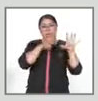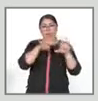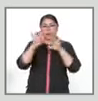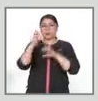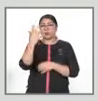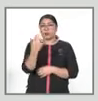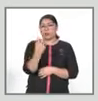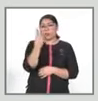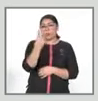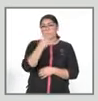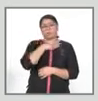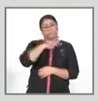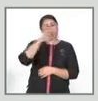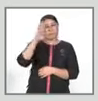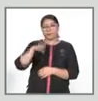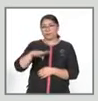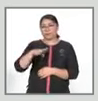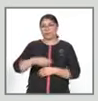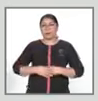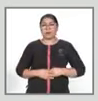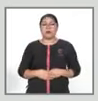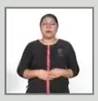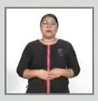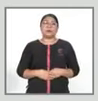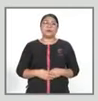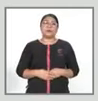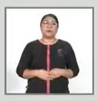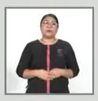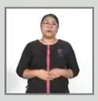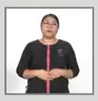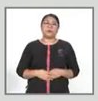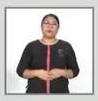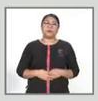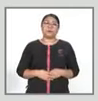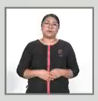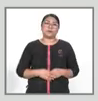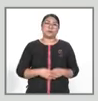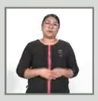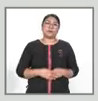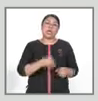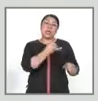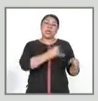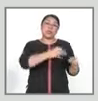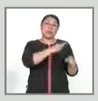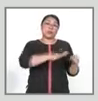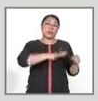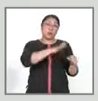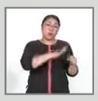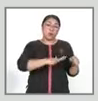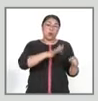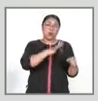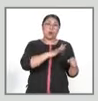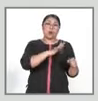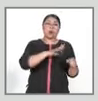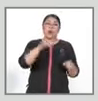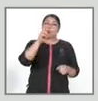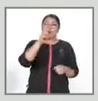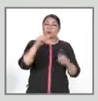953 defunciones la jurisdicción sanitaria número 2 isno ha confirmado